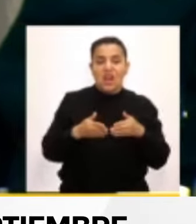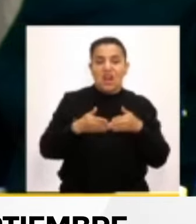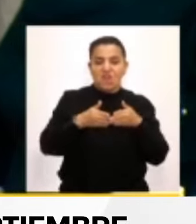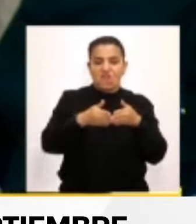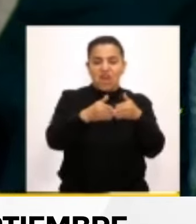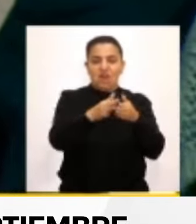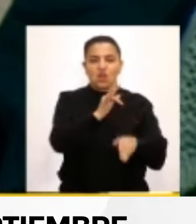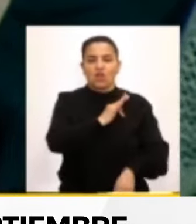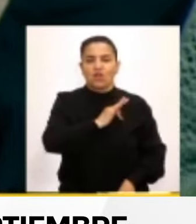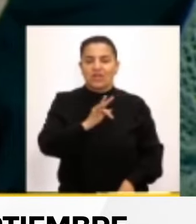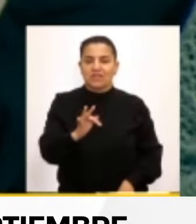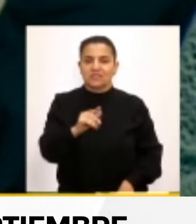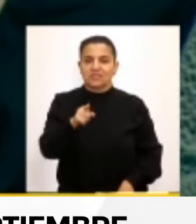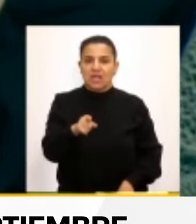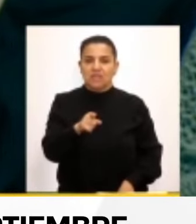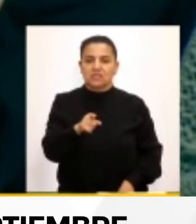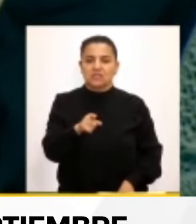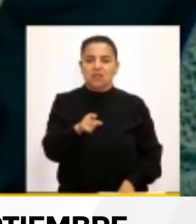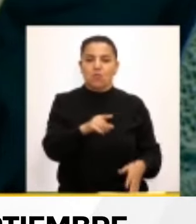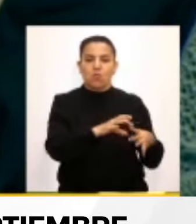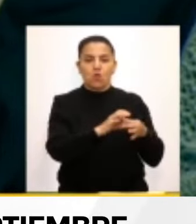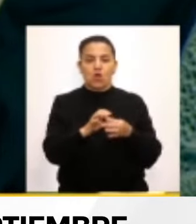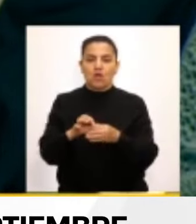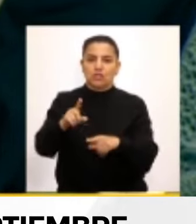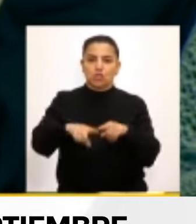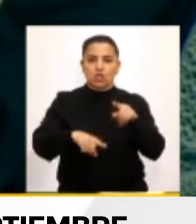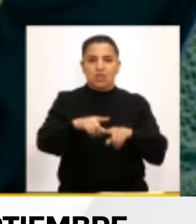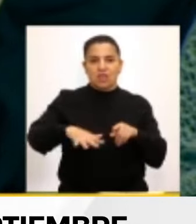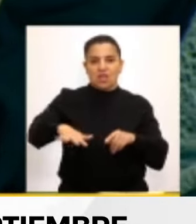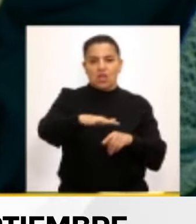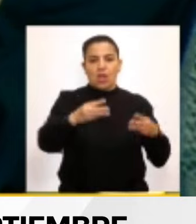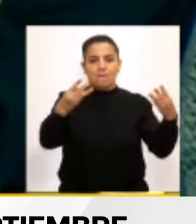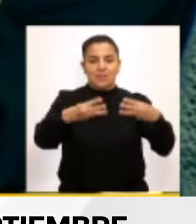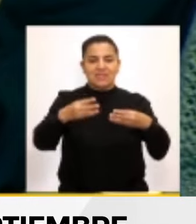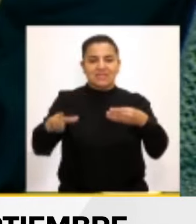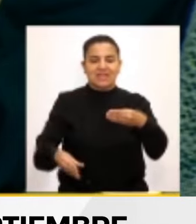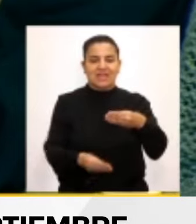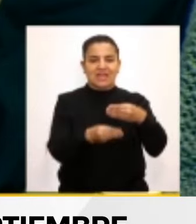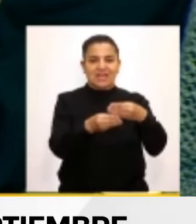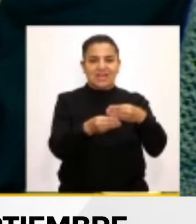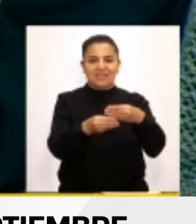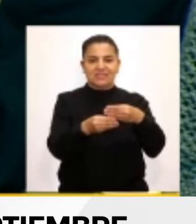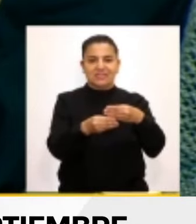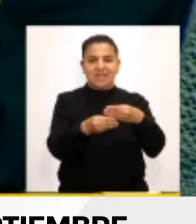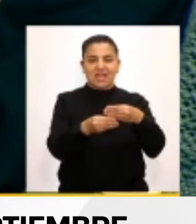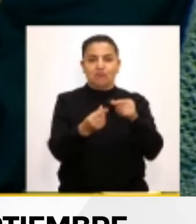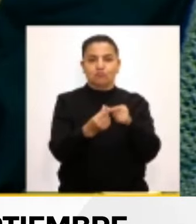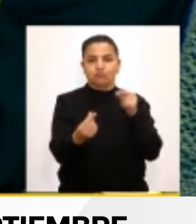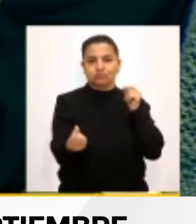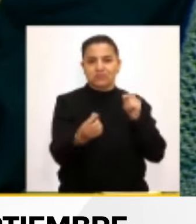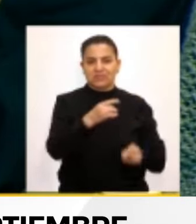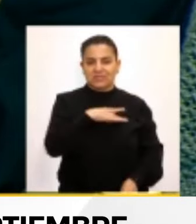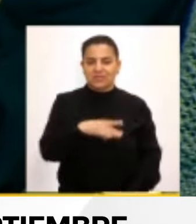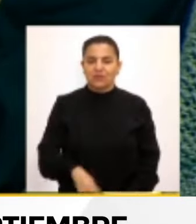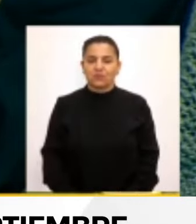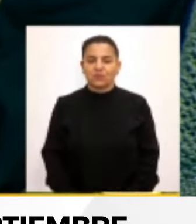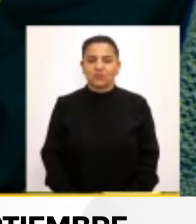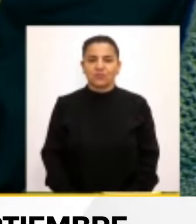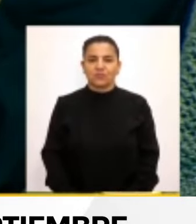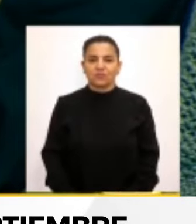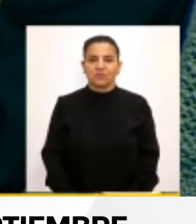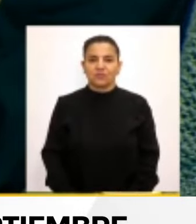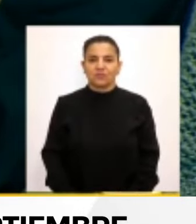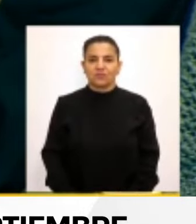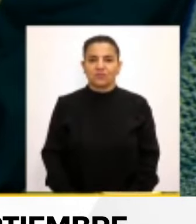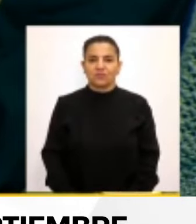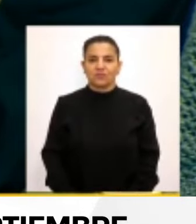francés, y es por eso que el territorio de Magallanes se anexa al territorio nacional. La idea es que